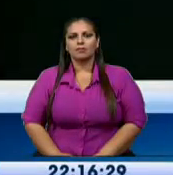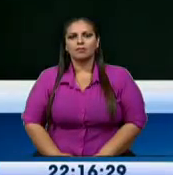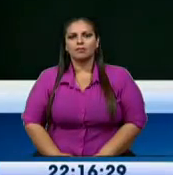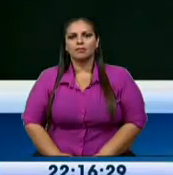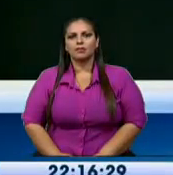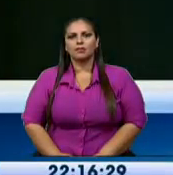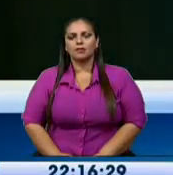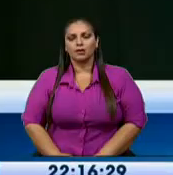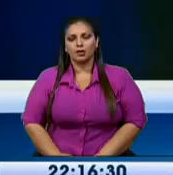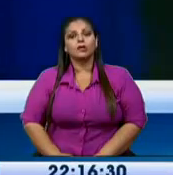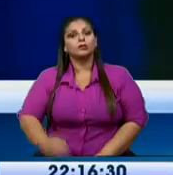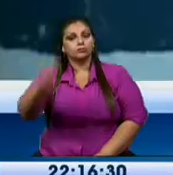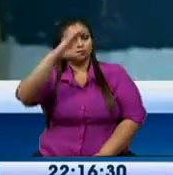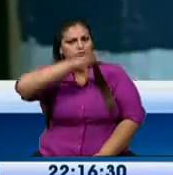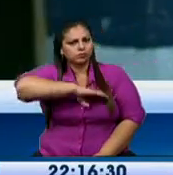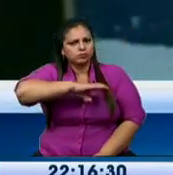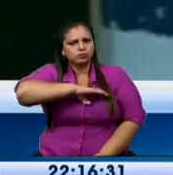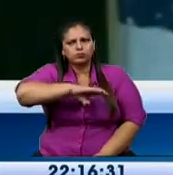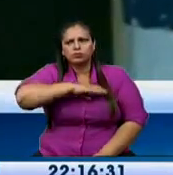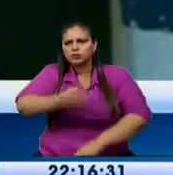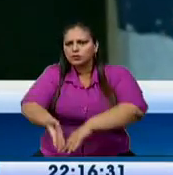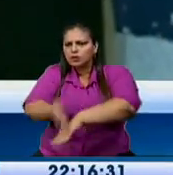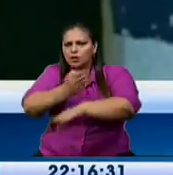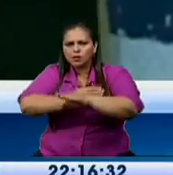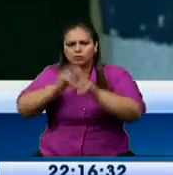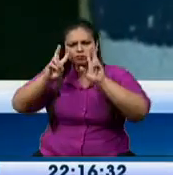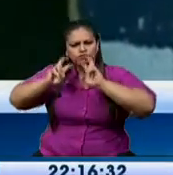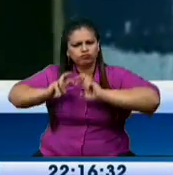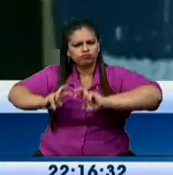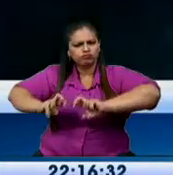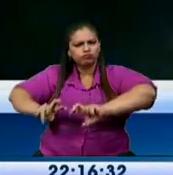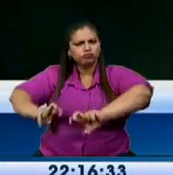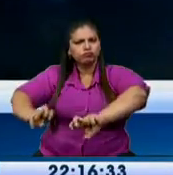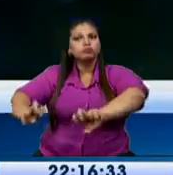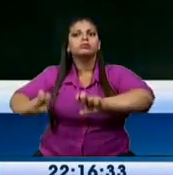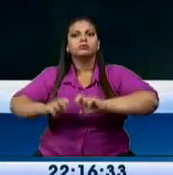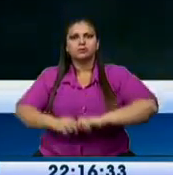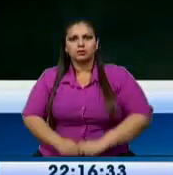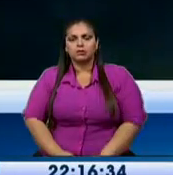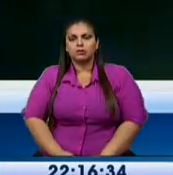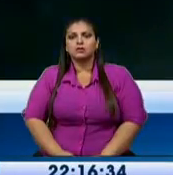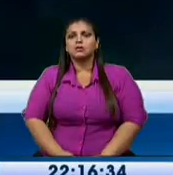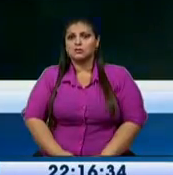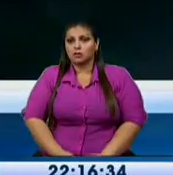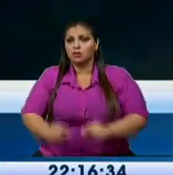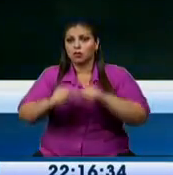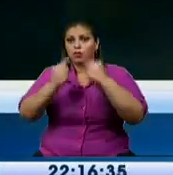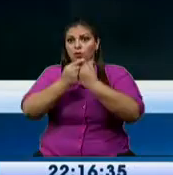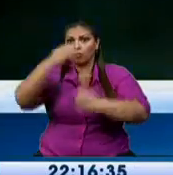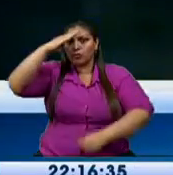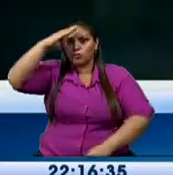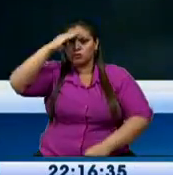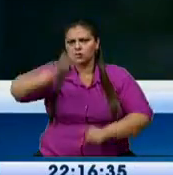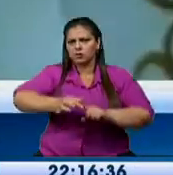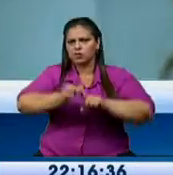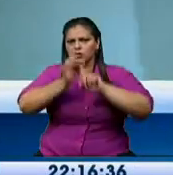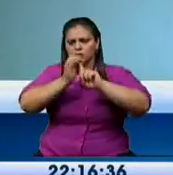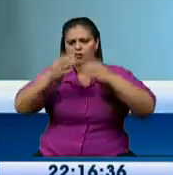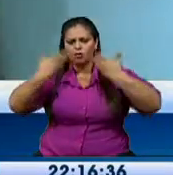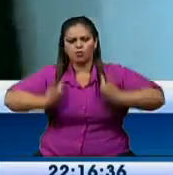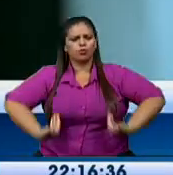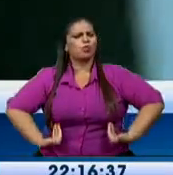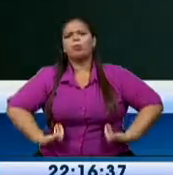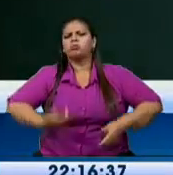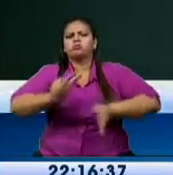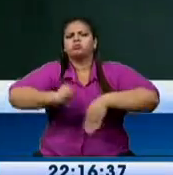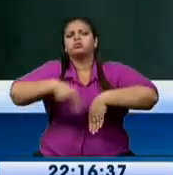Los trabajos de seguimiento e inteligencia empezaron hace varias semanas. Agentes encubiertos se mezclaron entre las personas que llegaban al sector de la